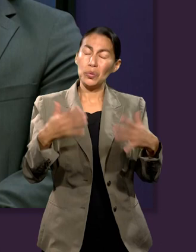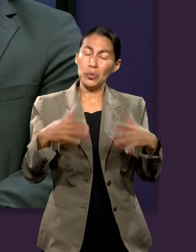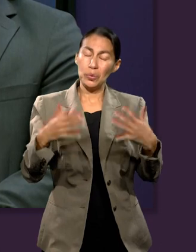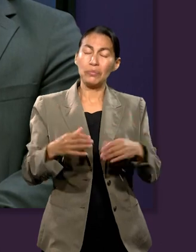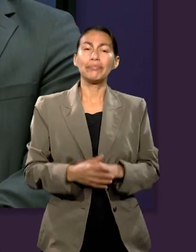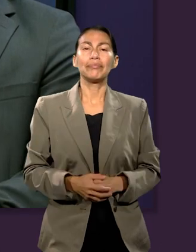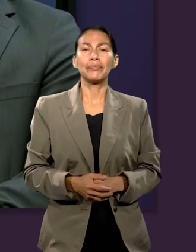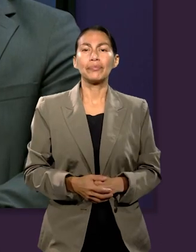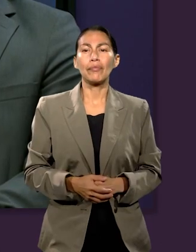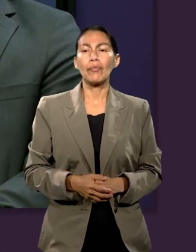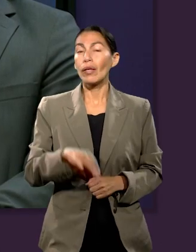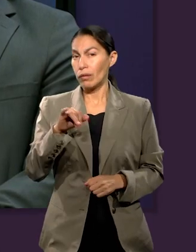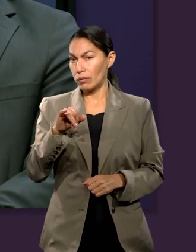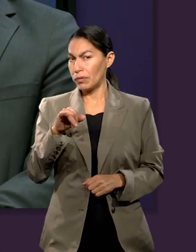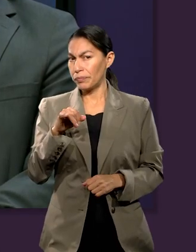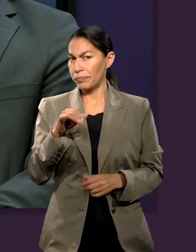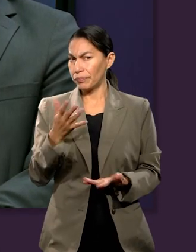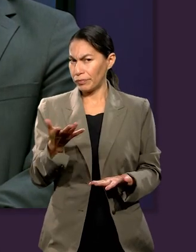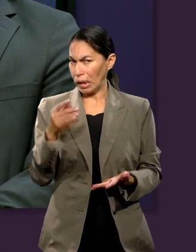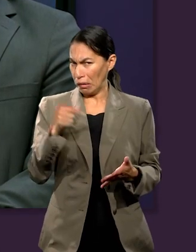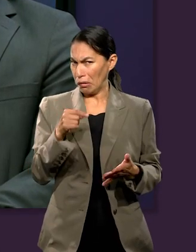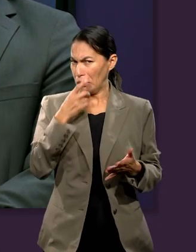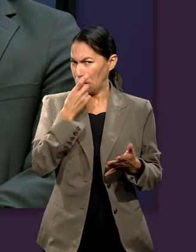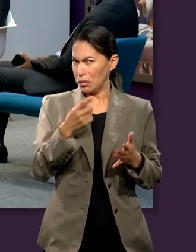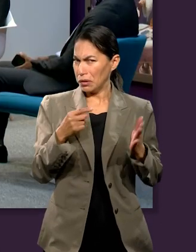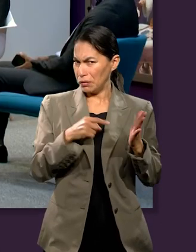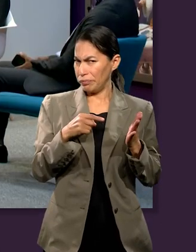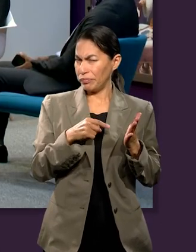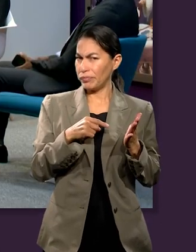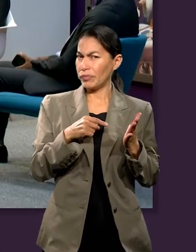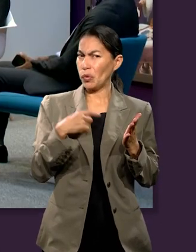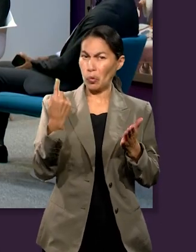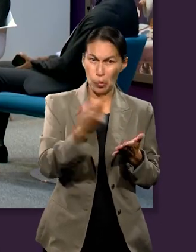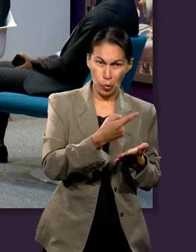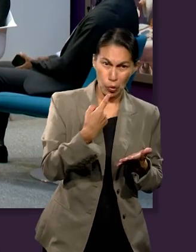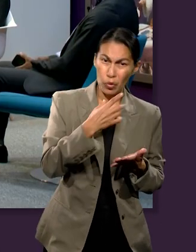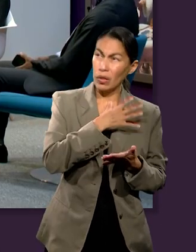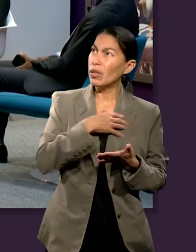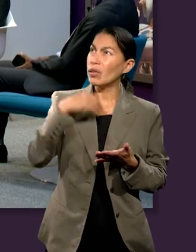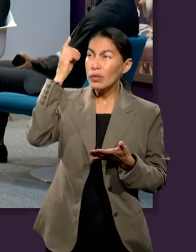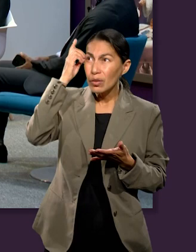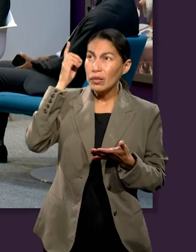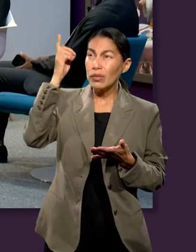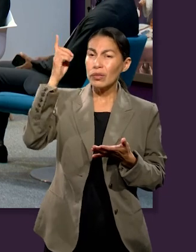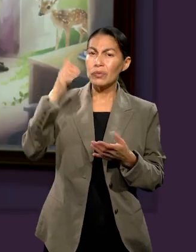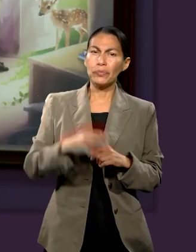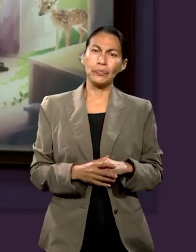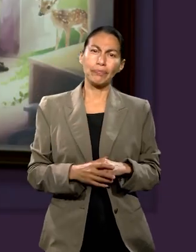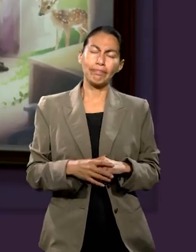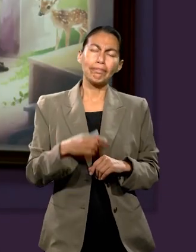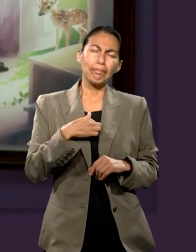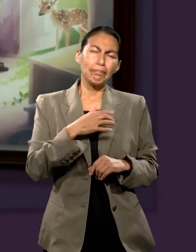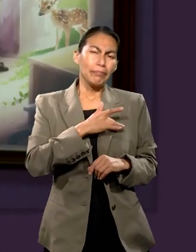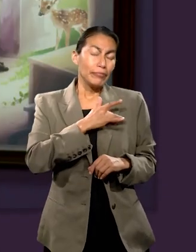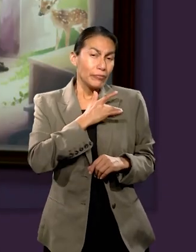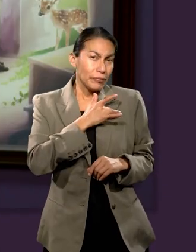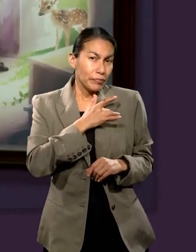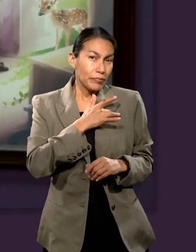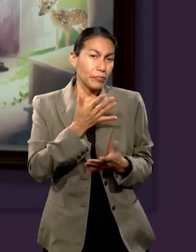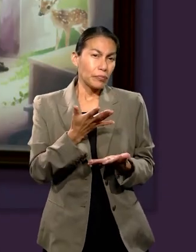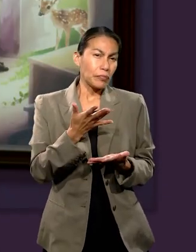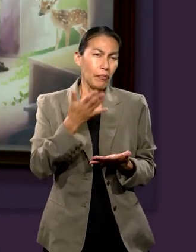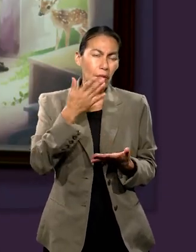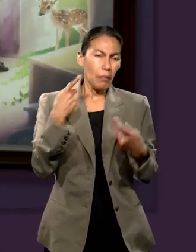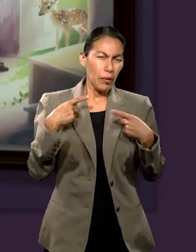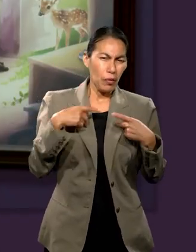a los demás seguir El ejemplo Sí de hecho igual como menciona aquí que todos somos hijos de Dios y